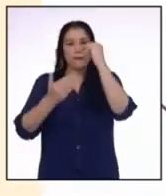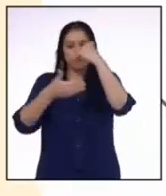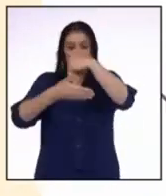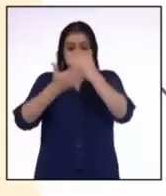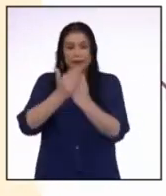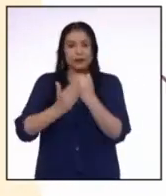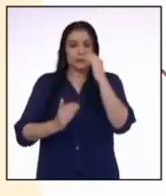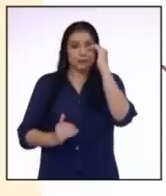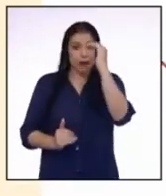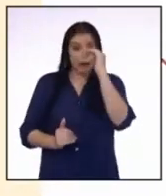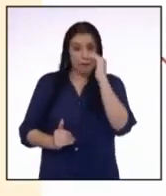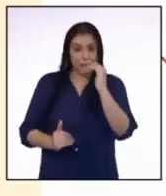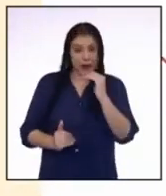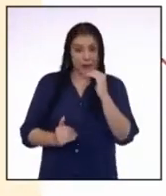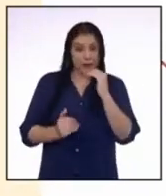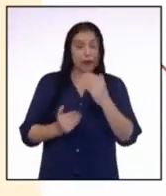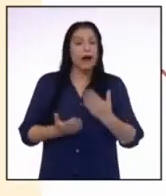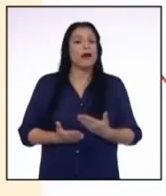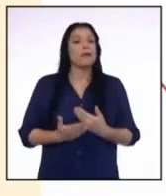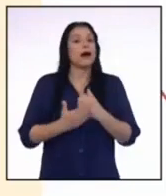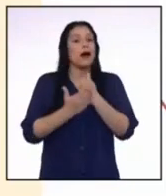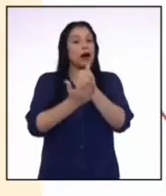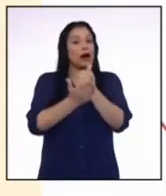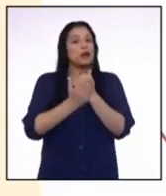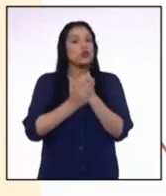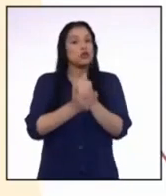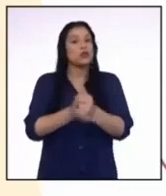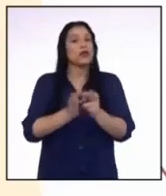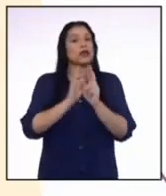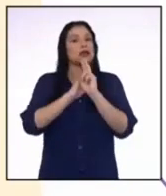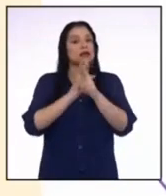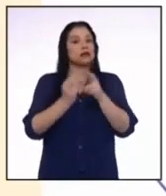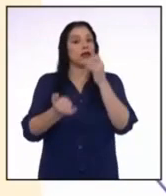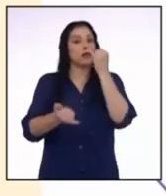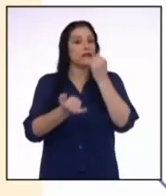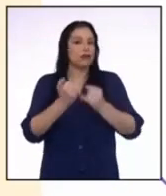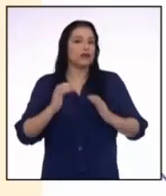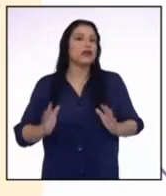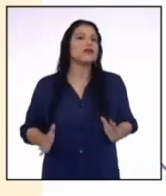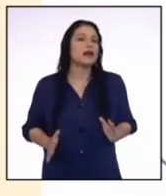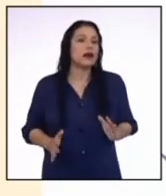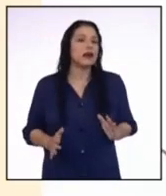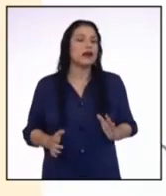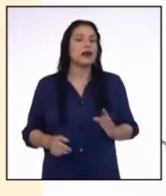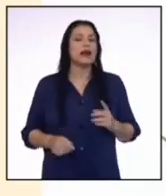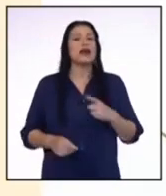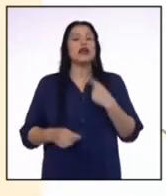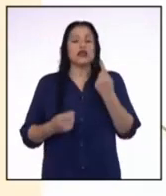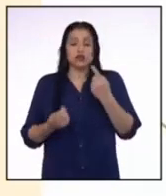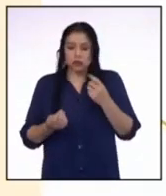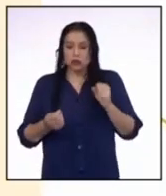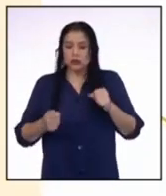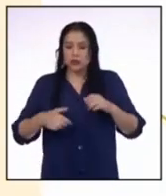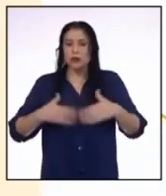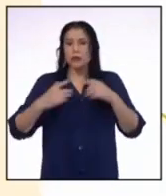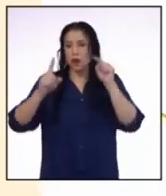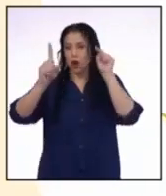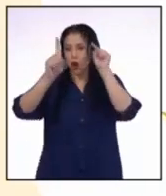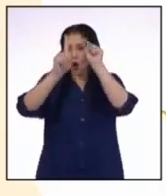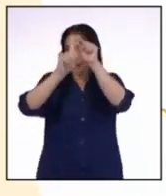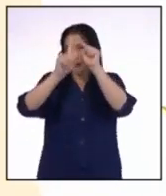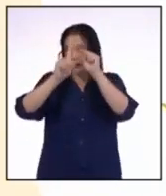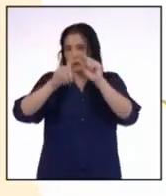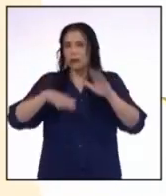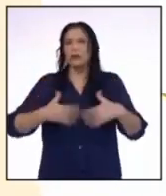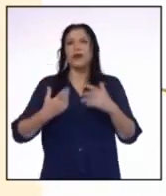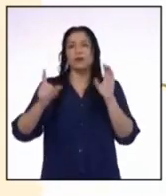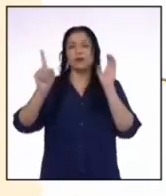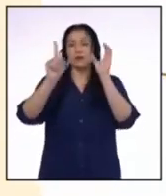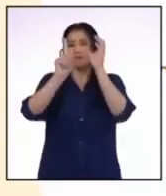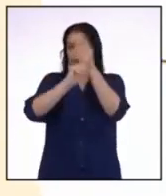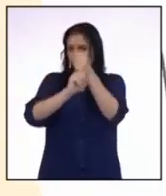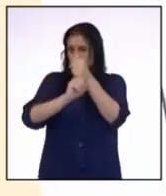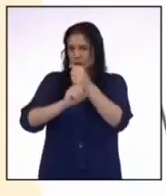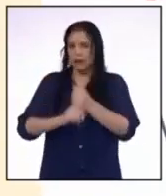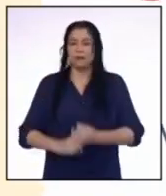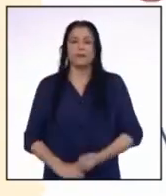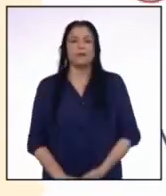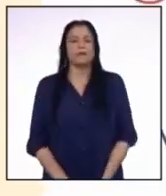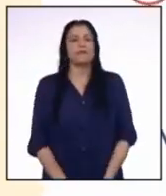sus partes va a contribuir al resultado final. Solo así los objetivos se cumplirán.